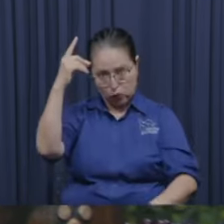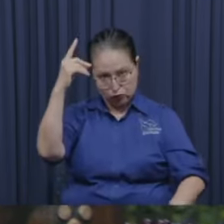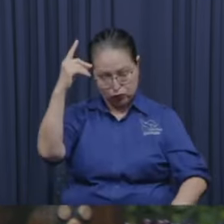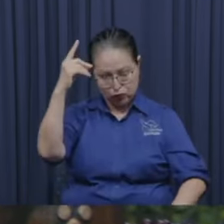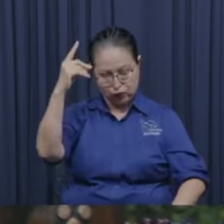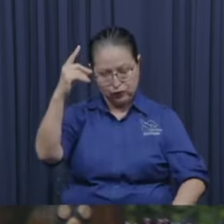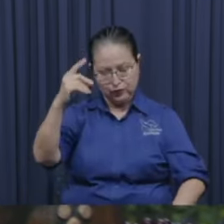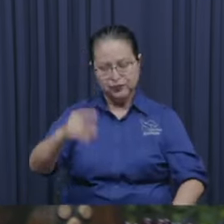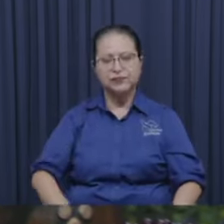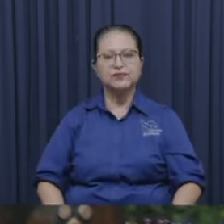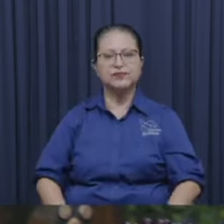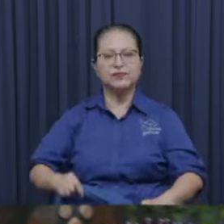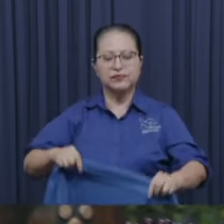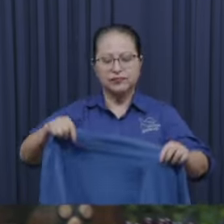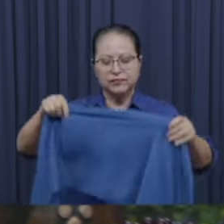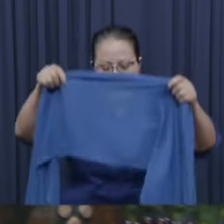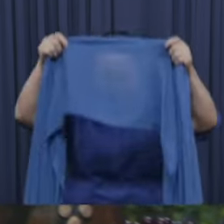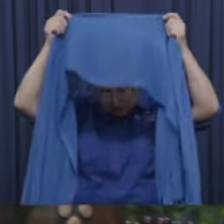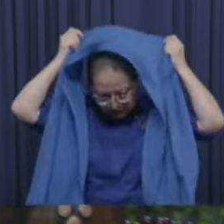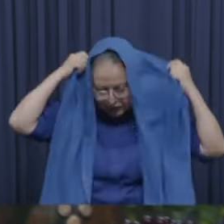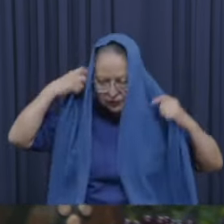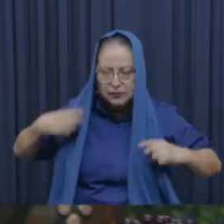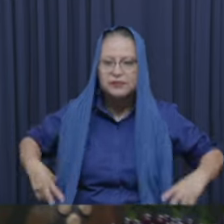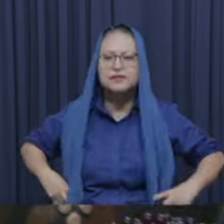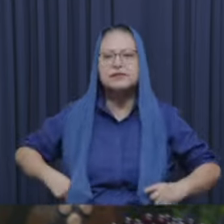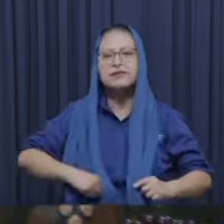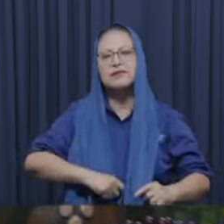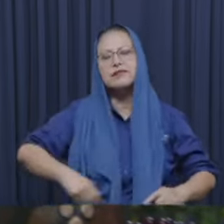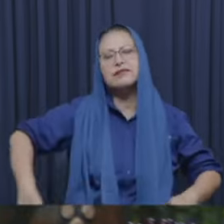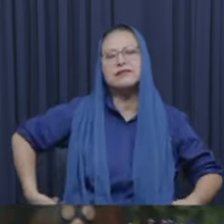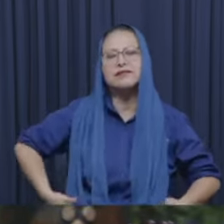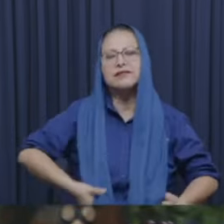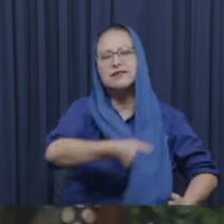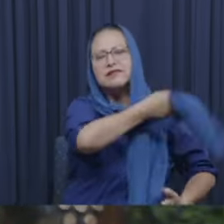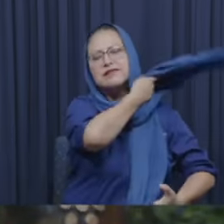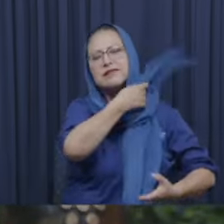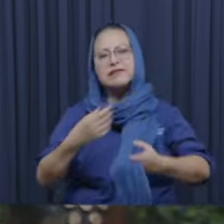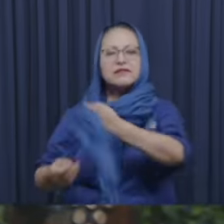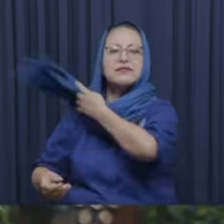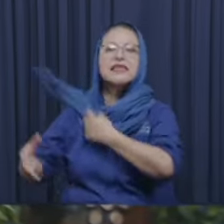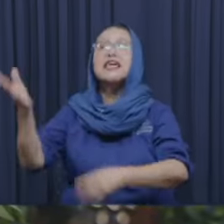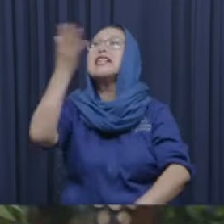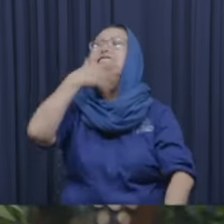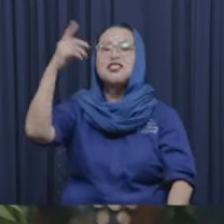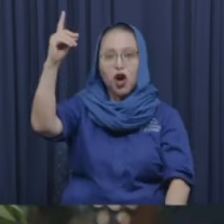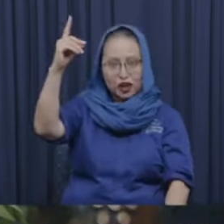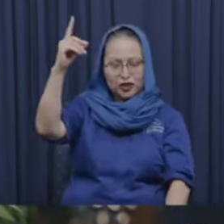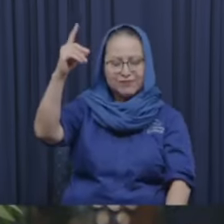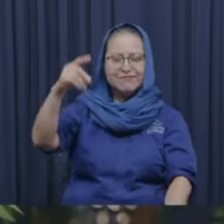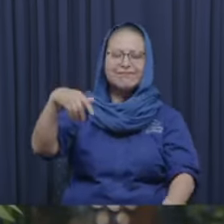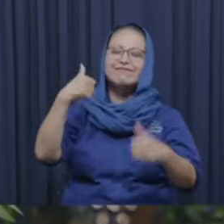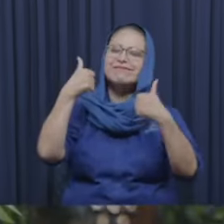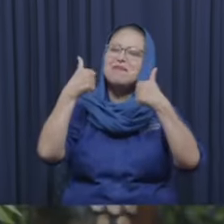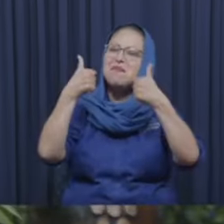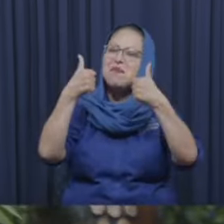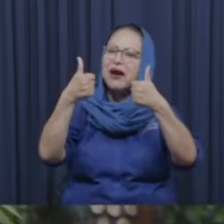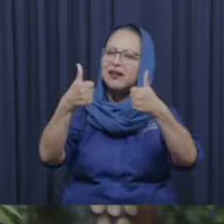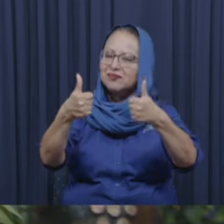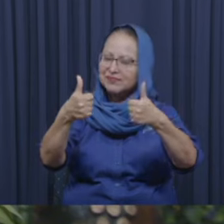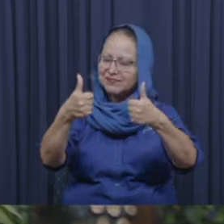eh mi predicación no se me olvida y a usted tampoco que Dios es